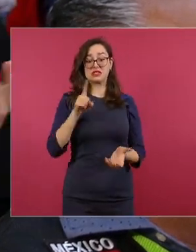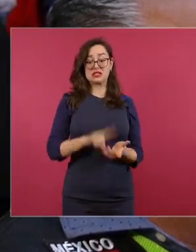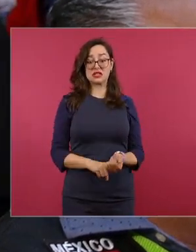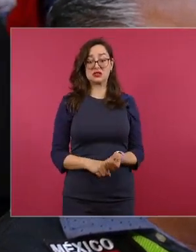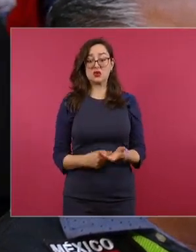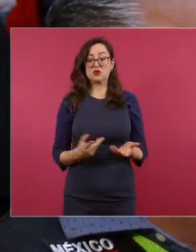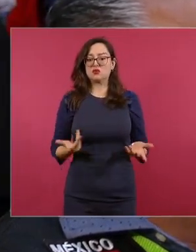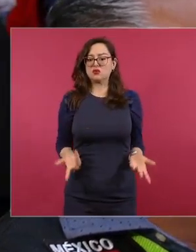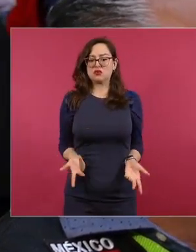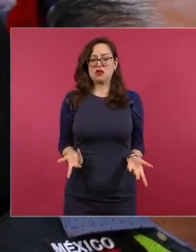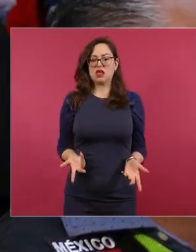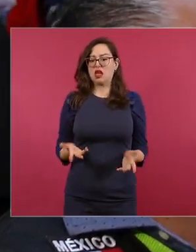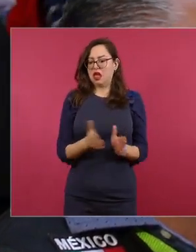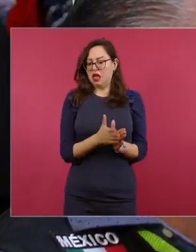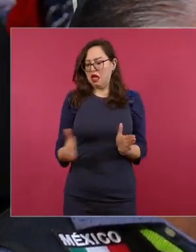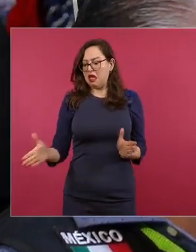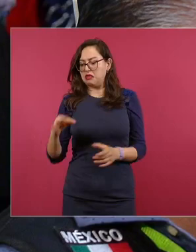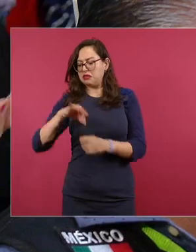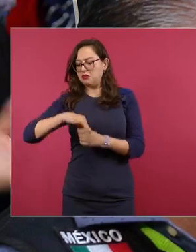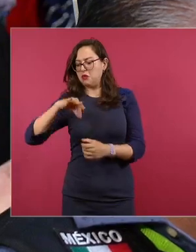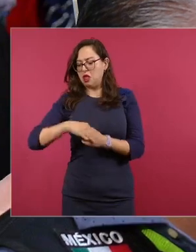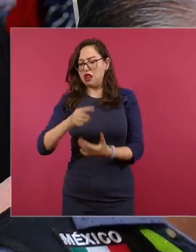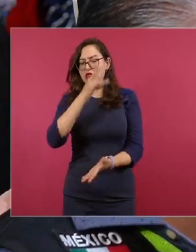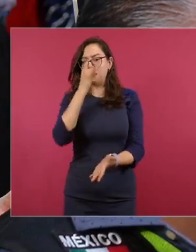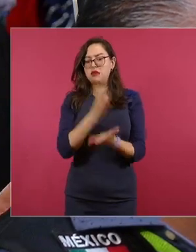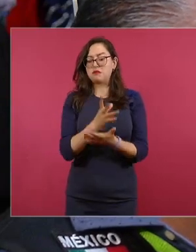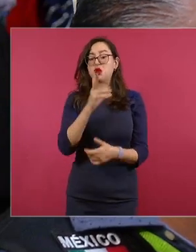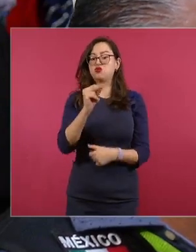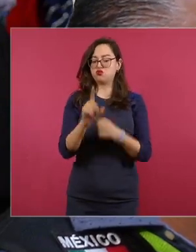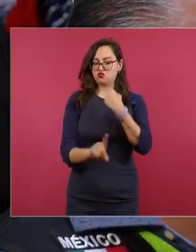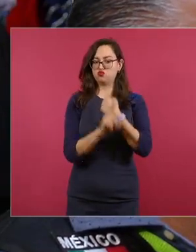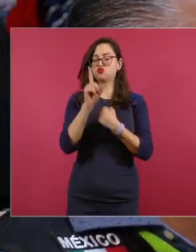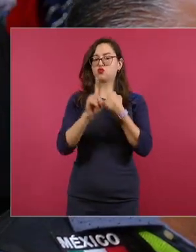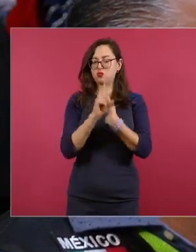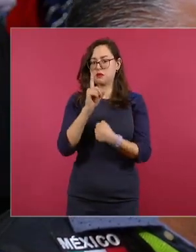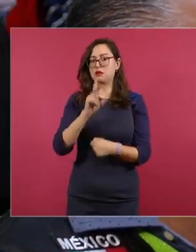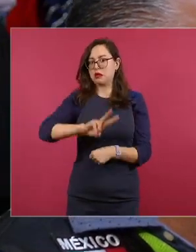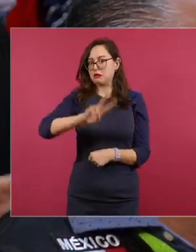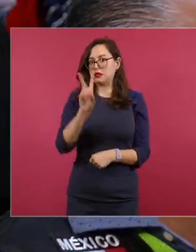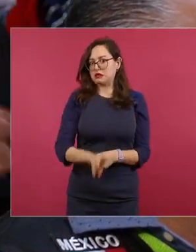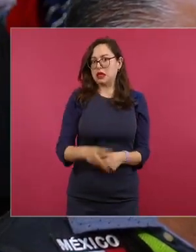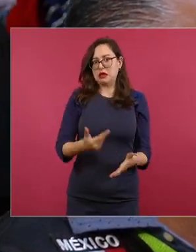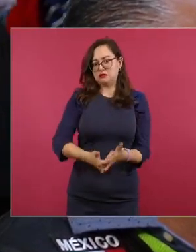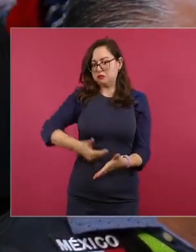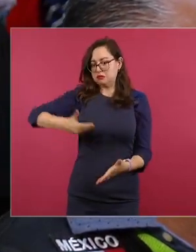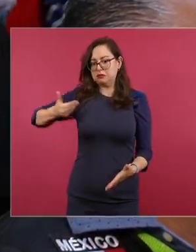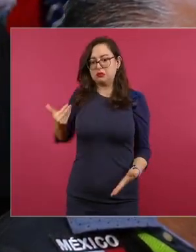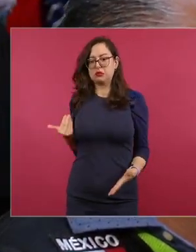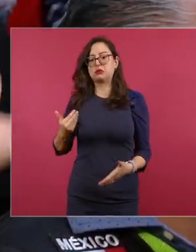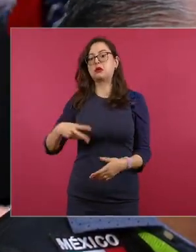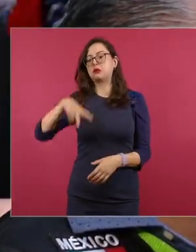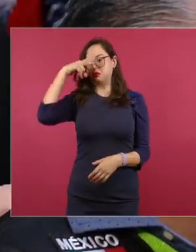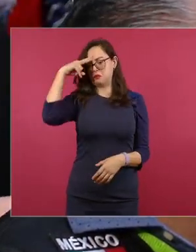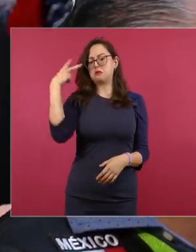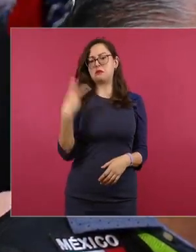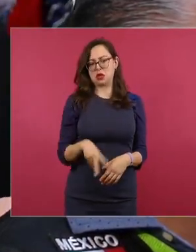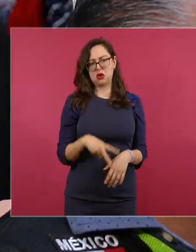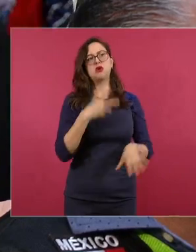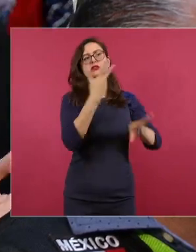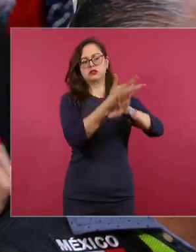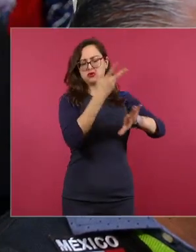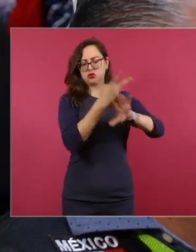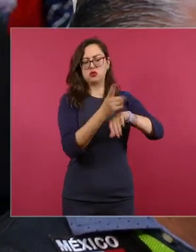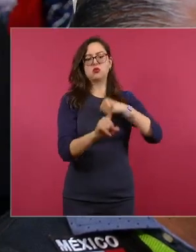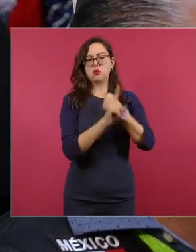no corresponde nada más a una época electoral, sino que es un problema que atañe, por supuesto, a México y también a Estados